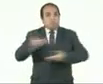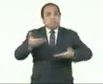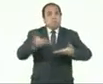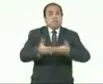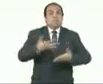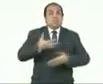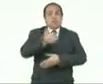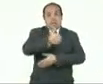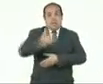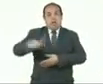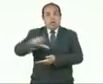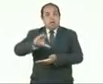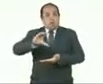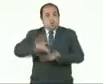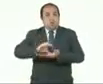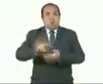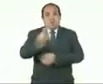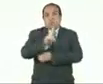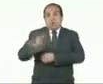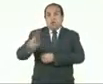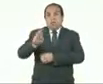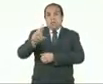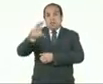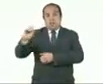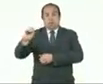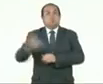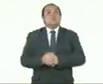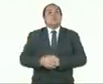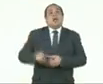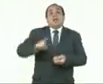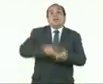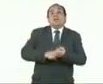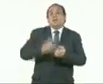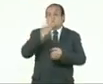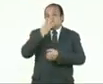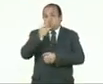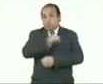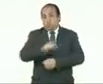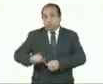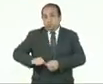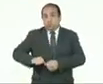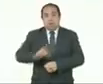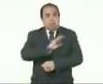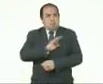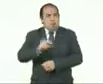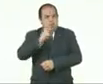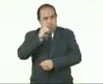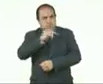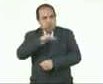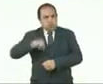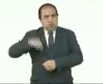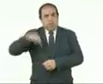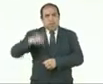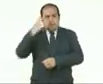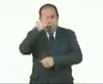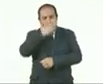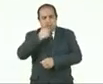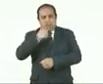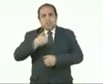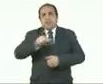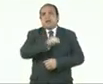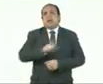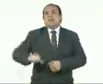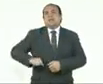en cada colonia, pueblo y barrio de Coyoacán, ya que nosotros podemos presumir en esta bella demarcación que